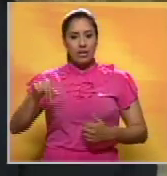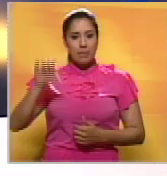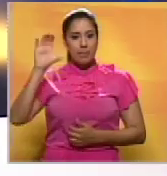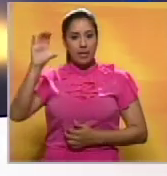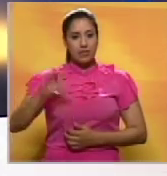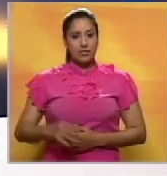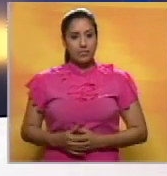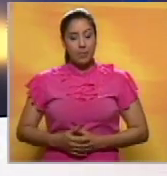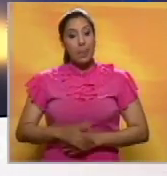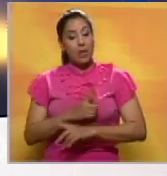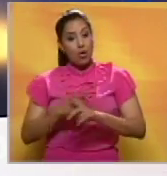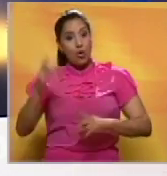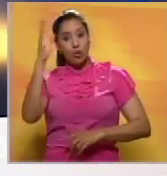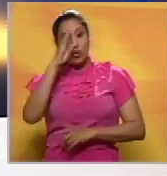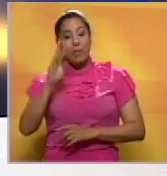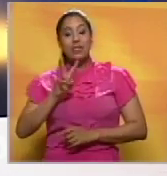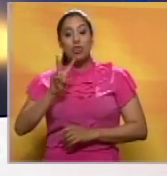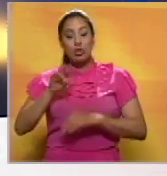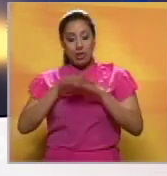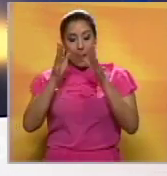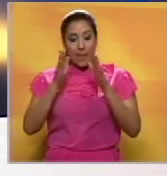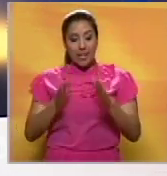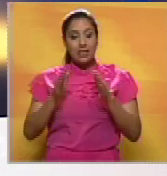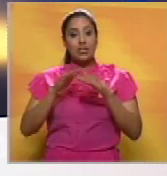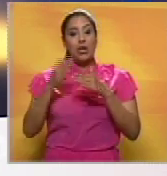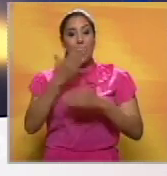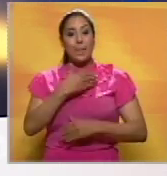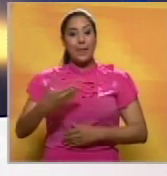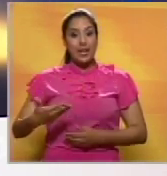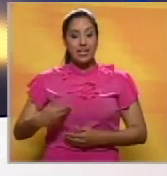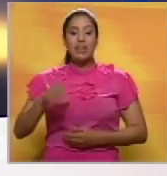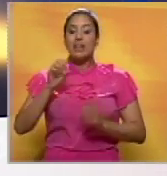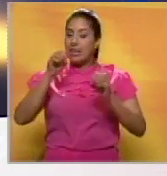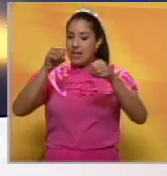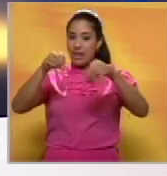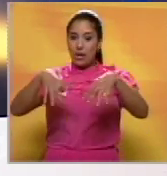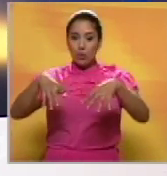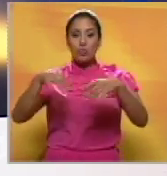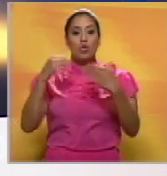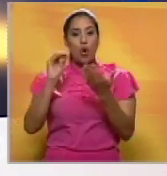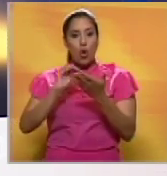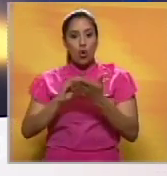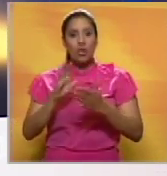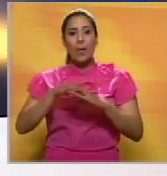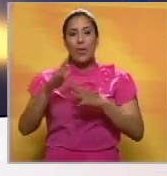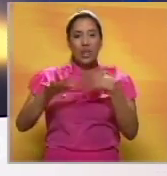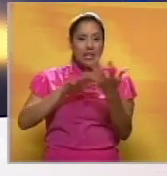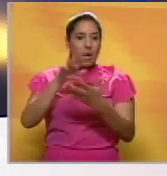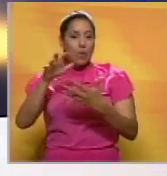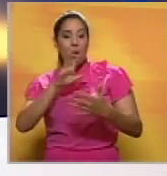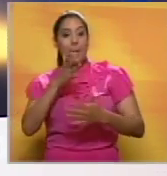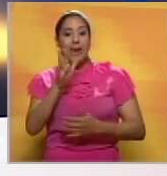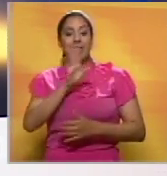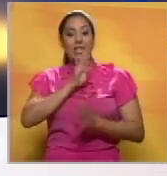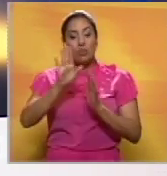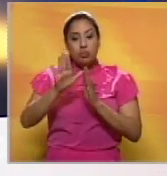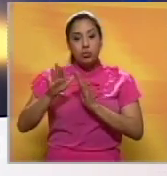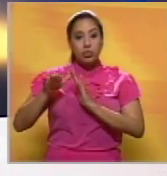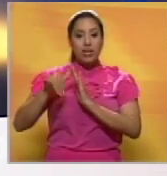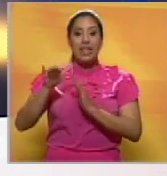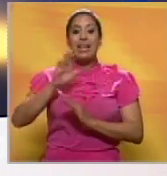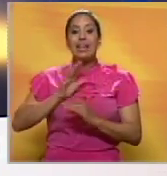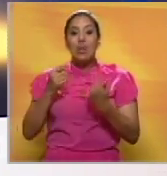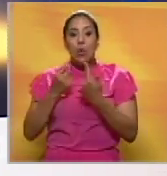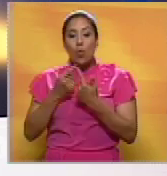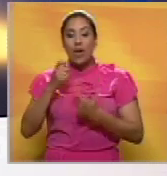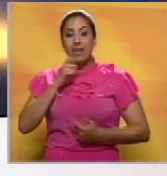país. En Brasil, 2 ministros del presidente Michel Temer renunciaron a sus cargos en medio del escándalo por presunta corrupción en el que se